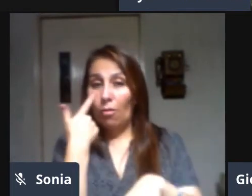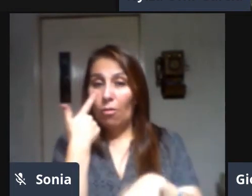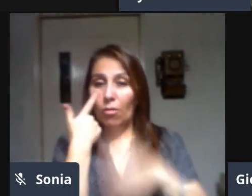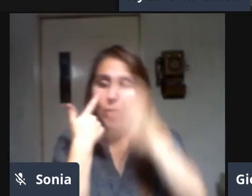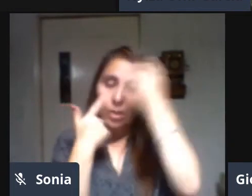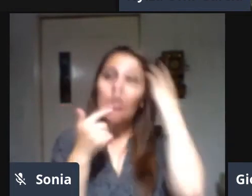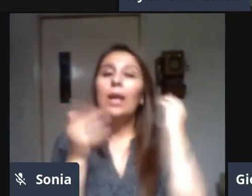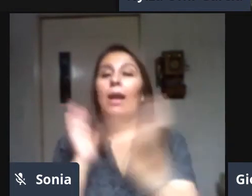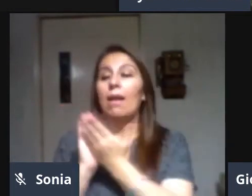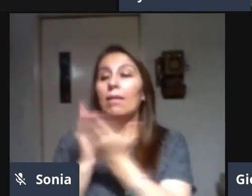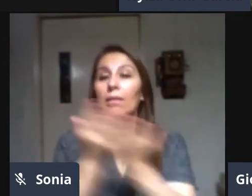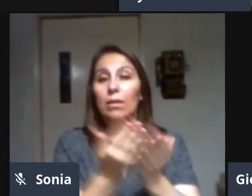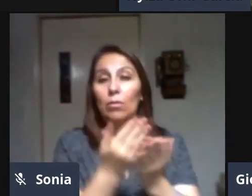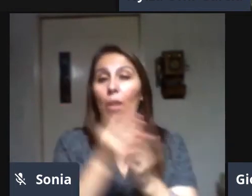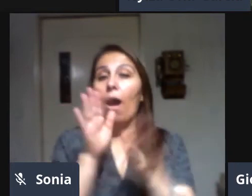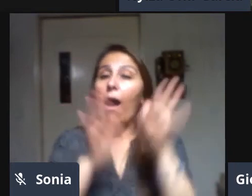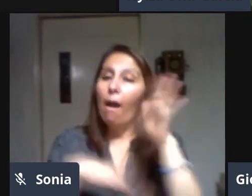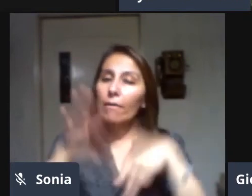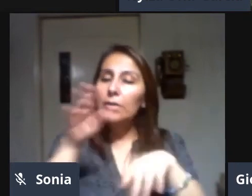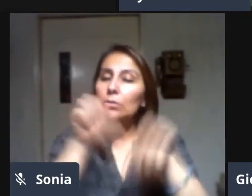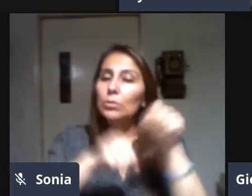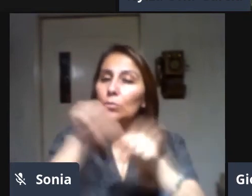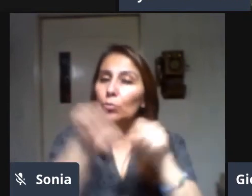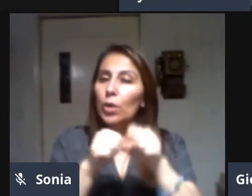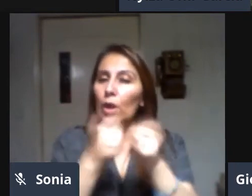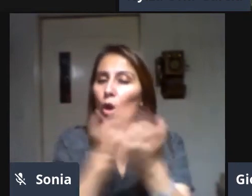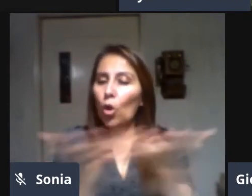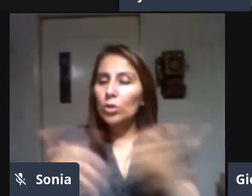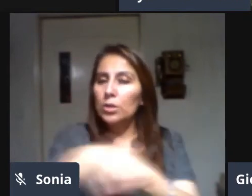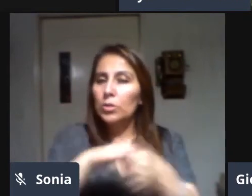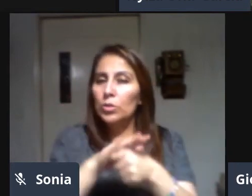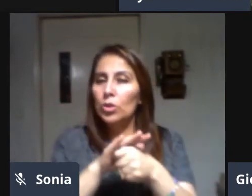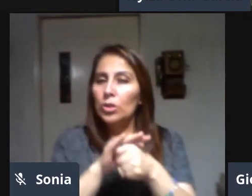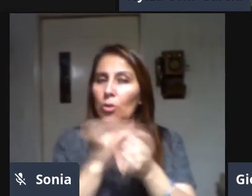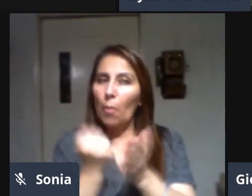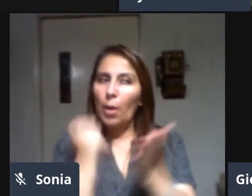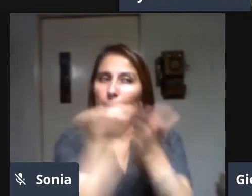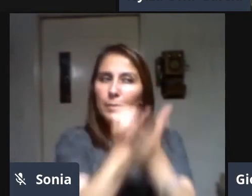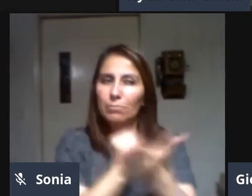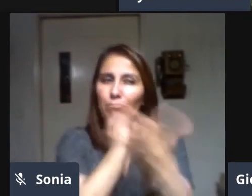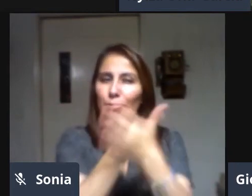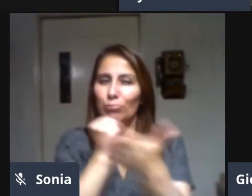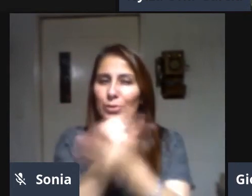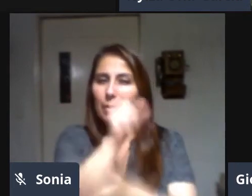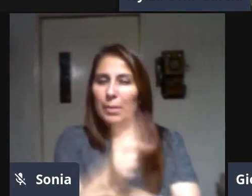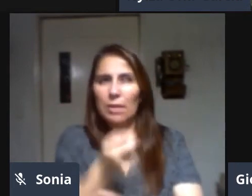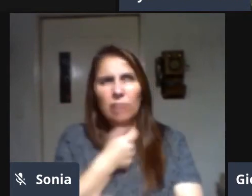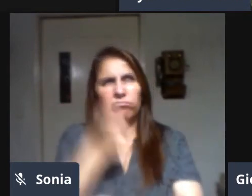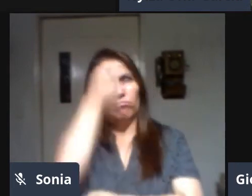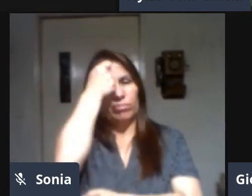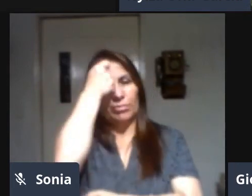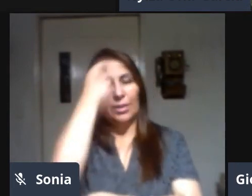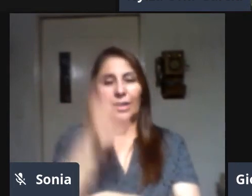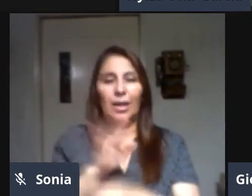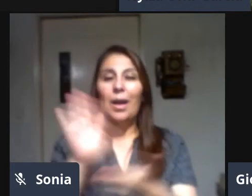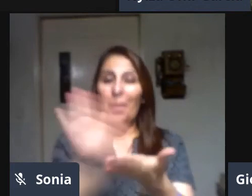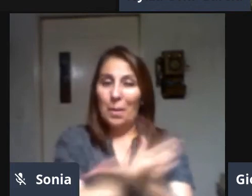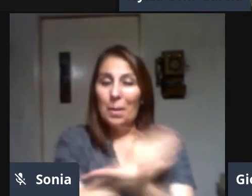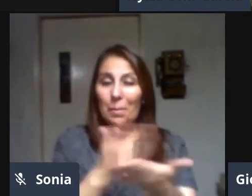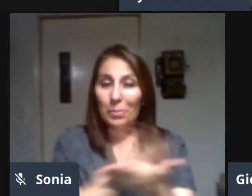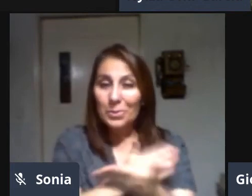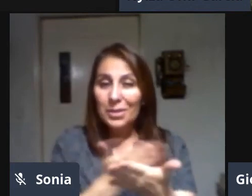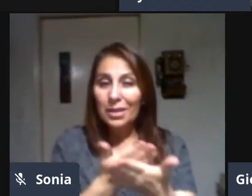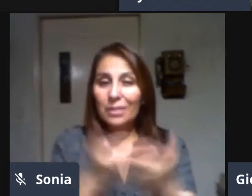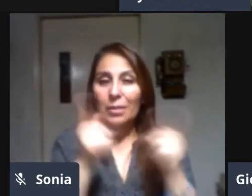como también desde la literatura pueden quedar en sus marcadas algunas situaciones como se le ofrecía también a través de la música no